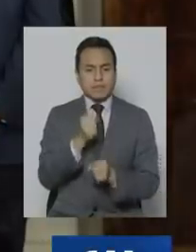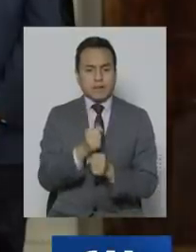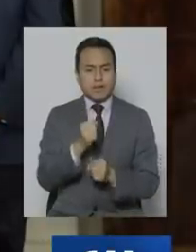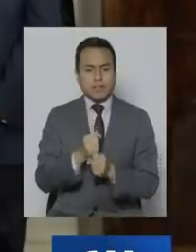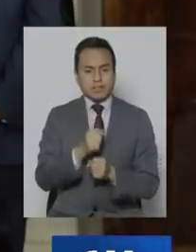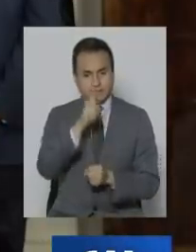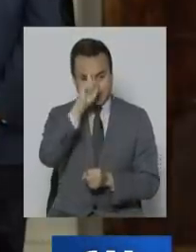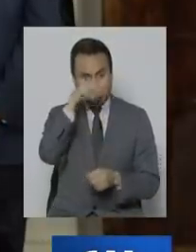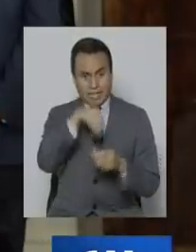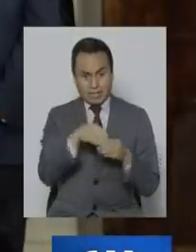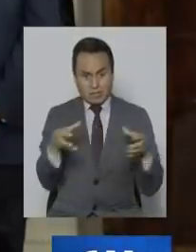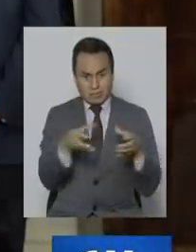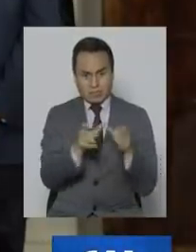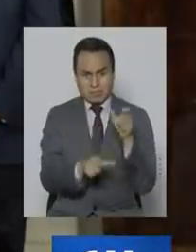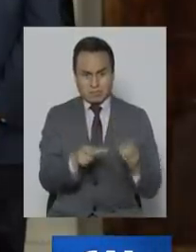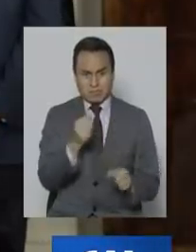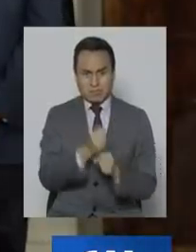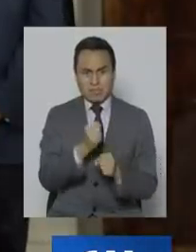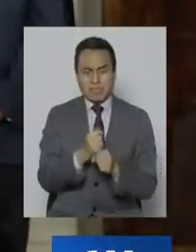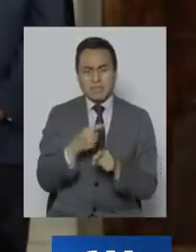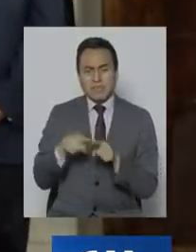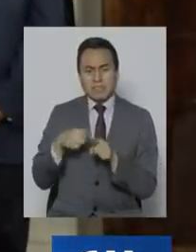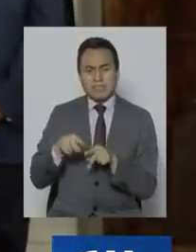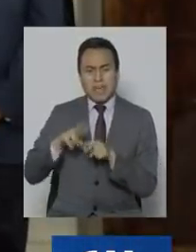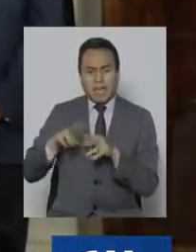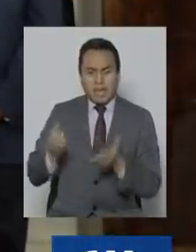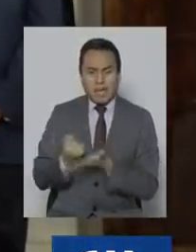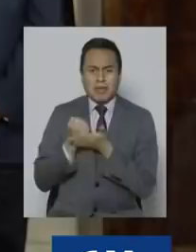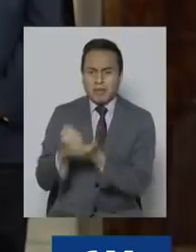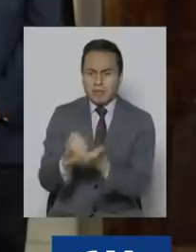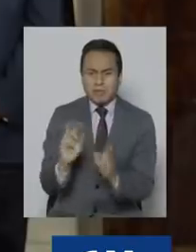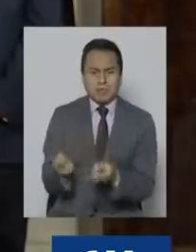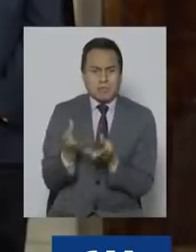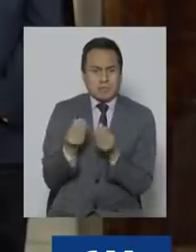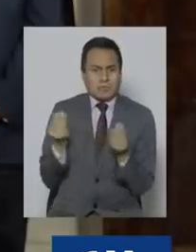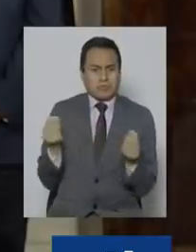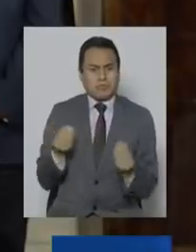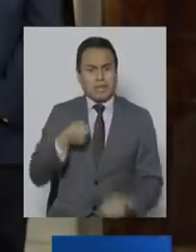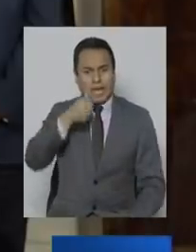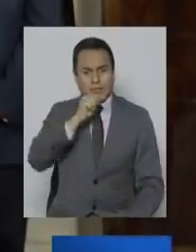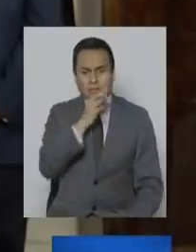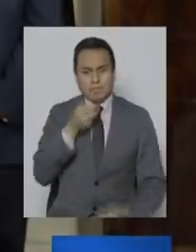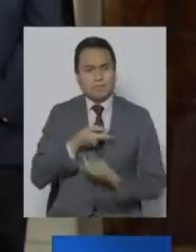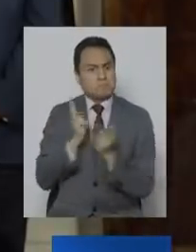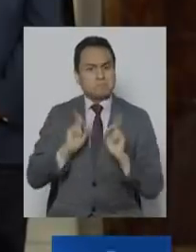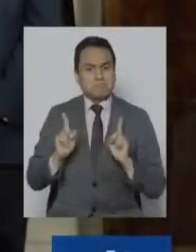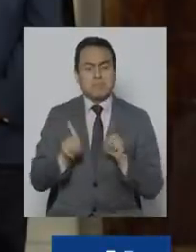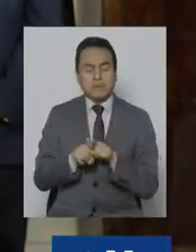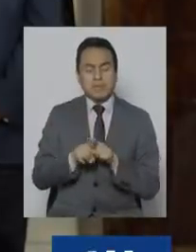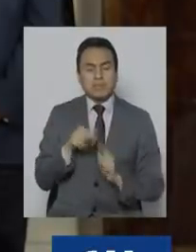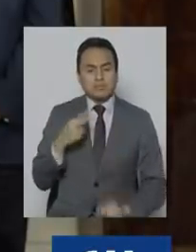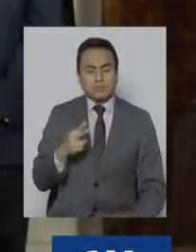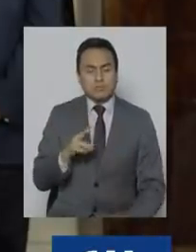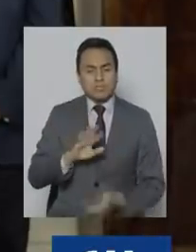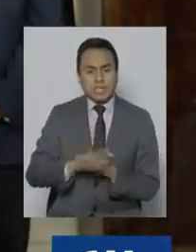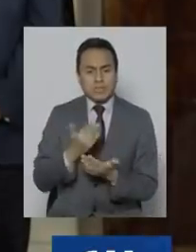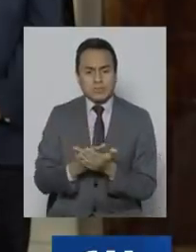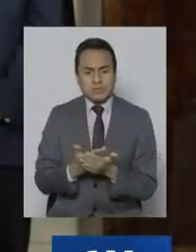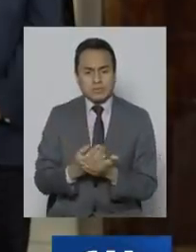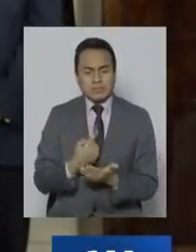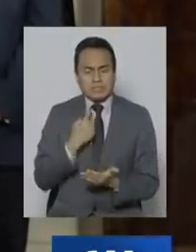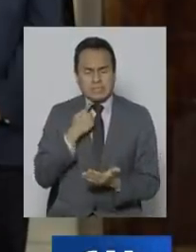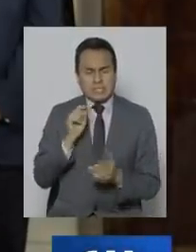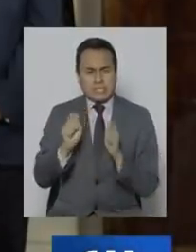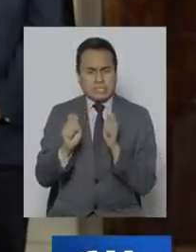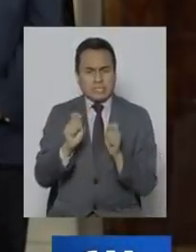de la salud y con tantos héroes anónimos que todos los días, incluso arriesgando su propia salud y sus propias